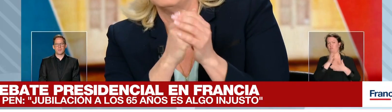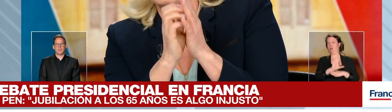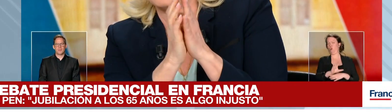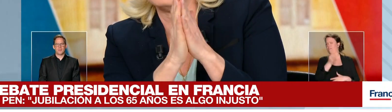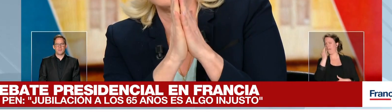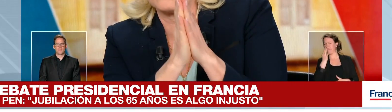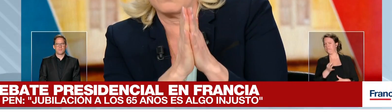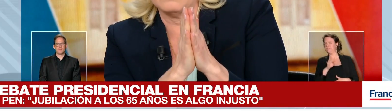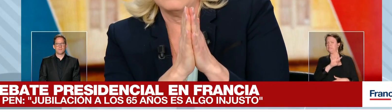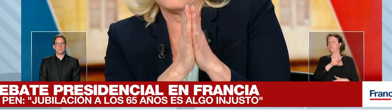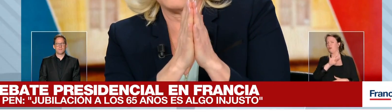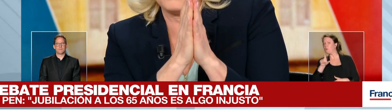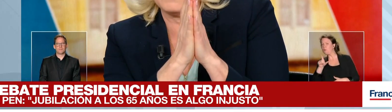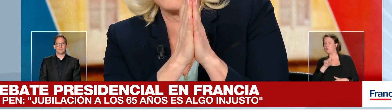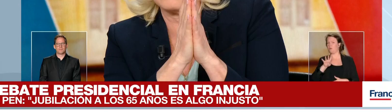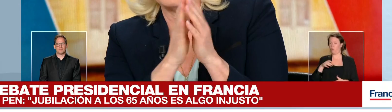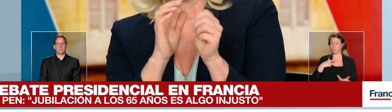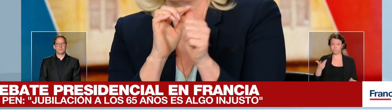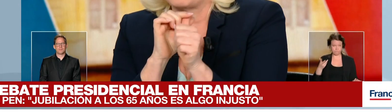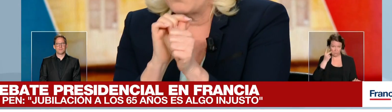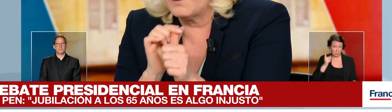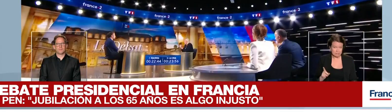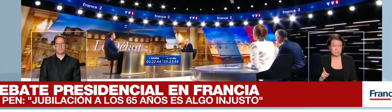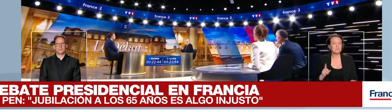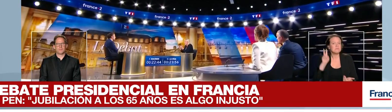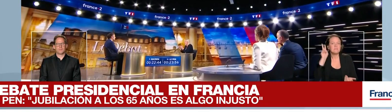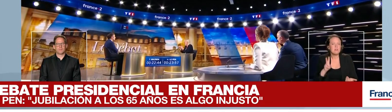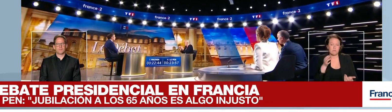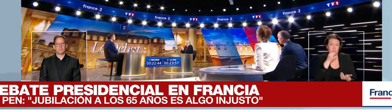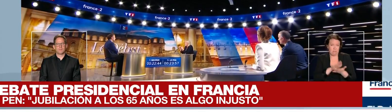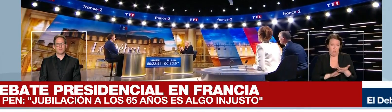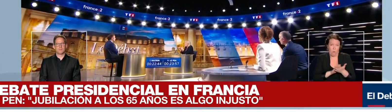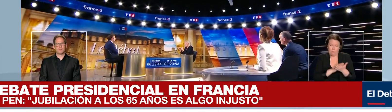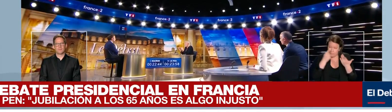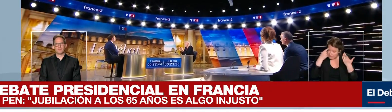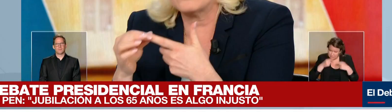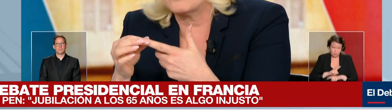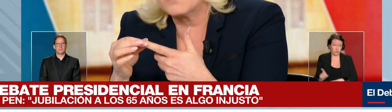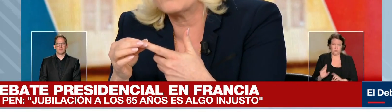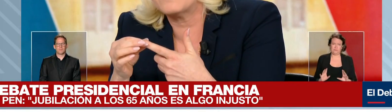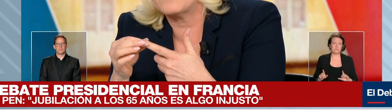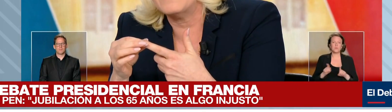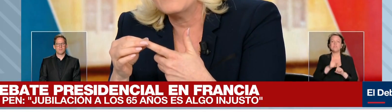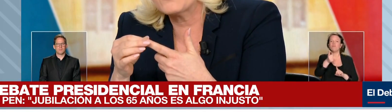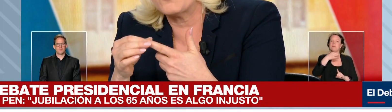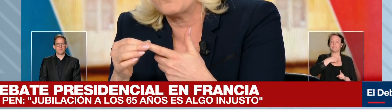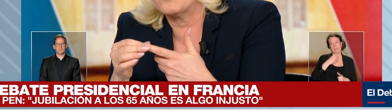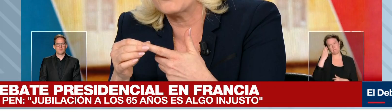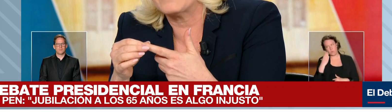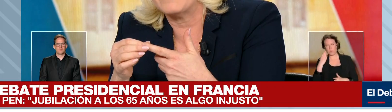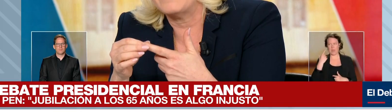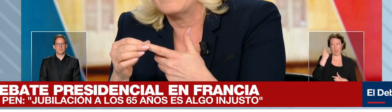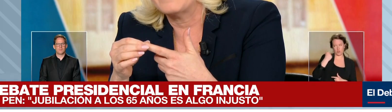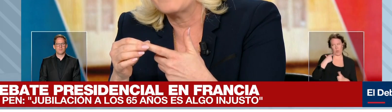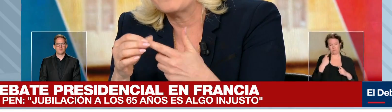Señor Attal, al 42 o 43, de cualquier manera, pienso que al mismo tiempo es muy injusto y, contrariamente a lo que usted dice,